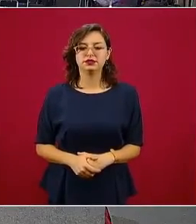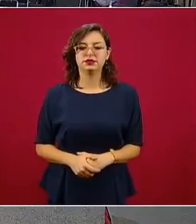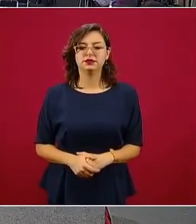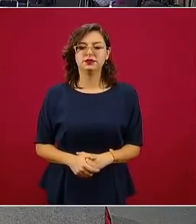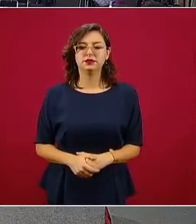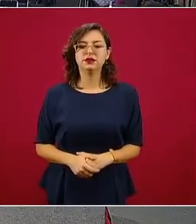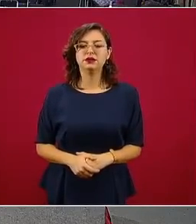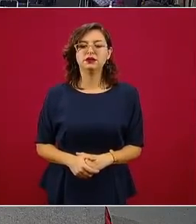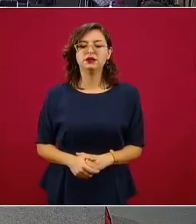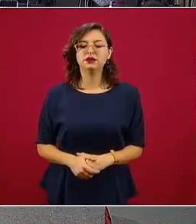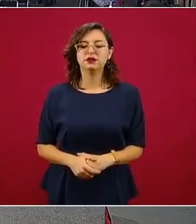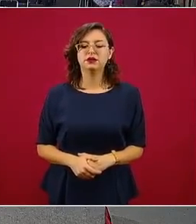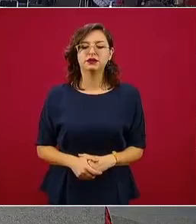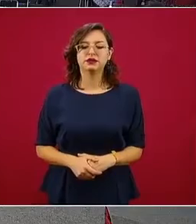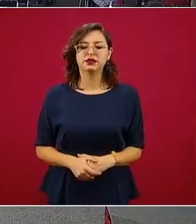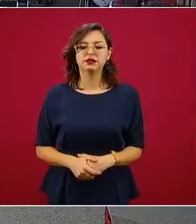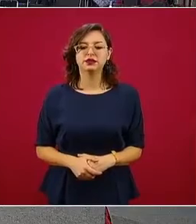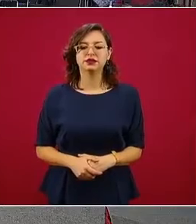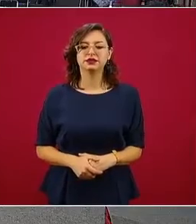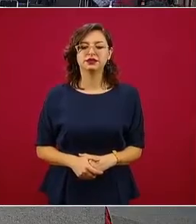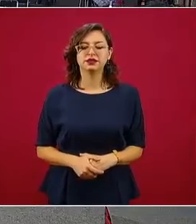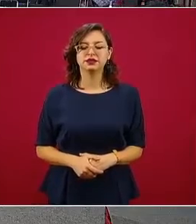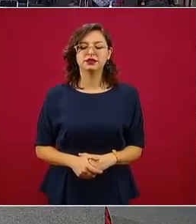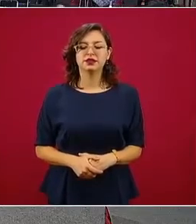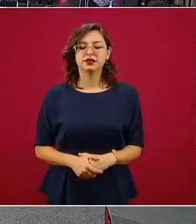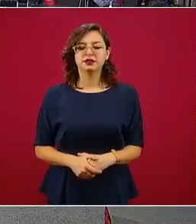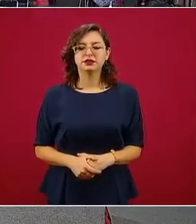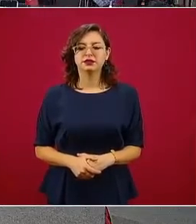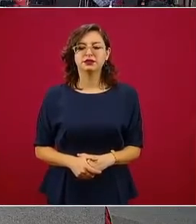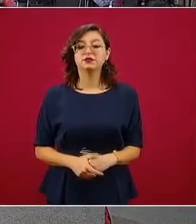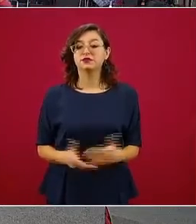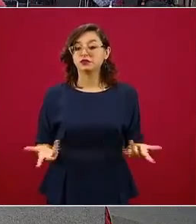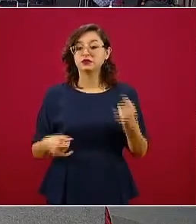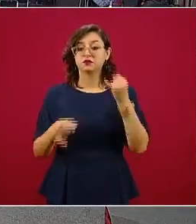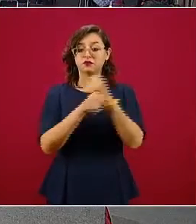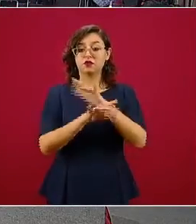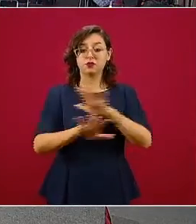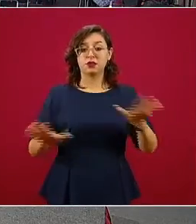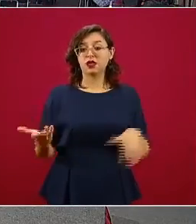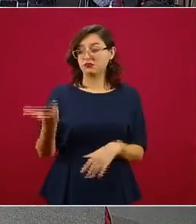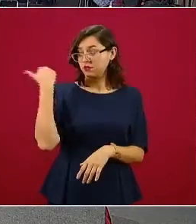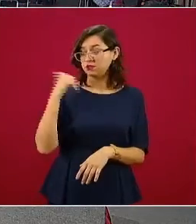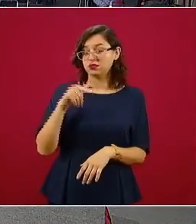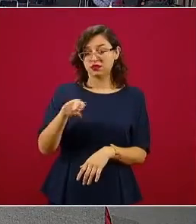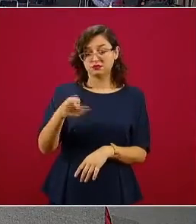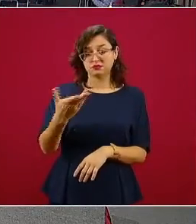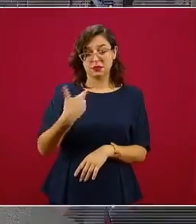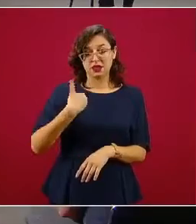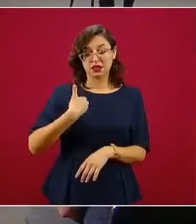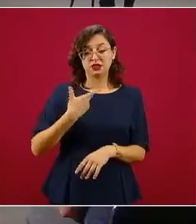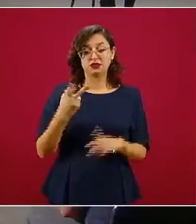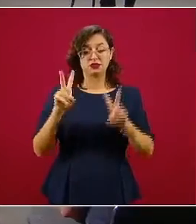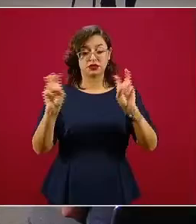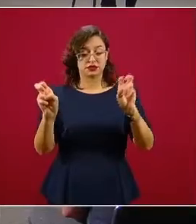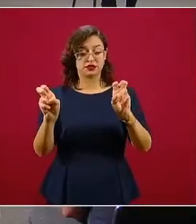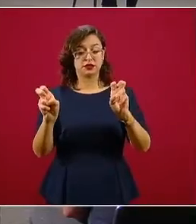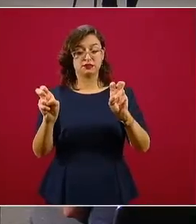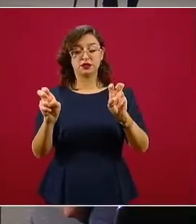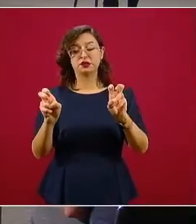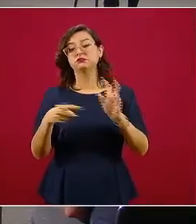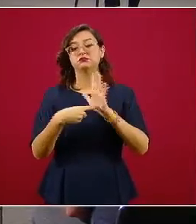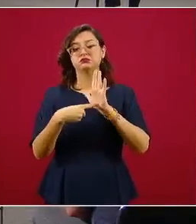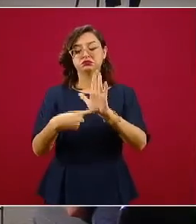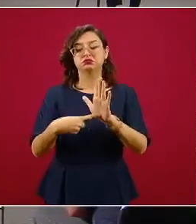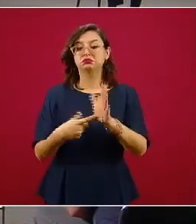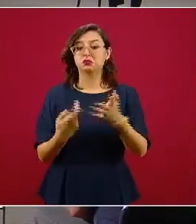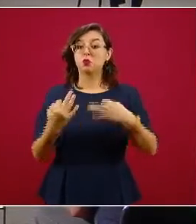Pues este es el informe que se pidió aquí sobre esto que se lleva